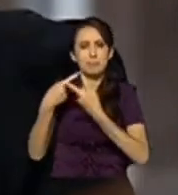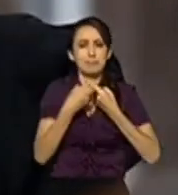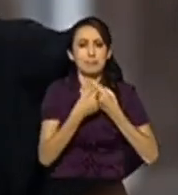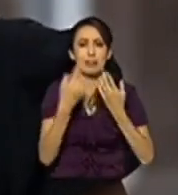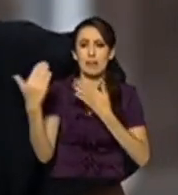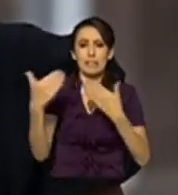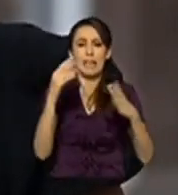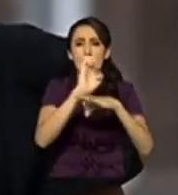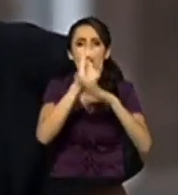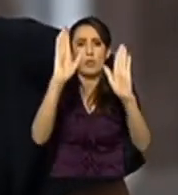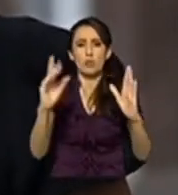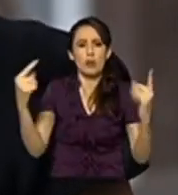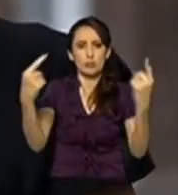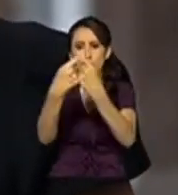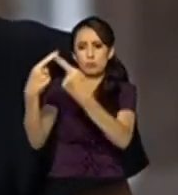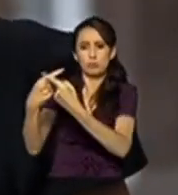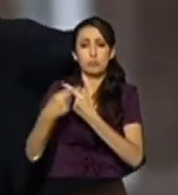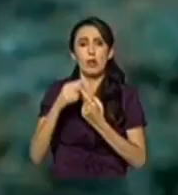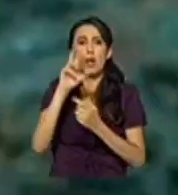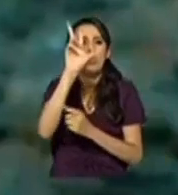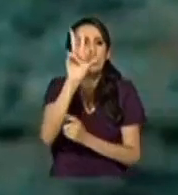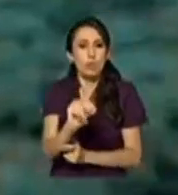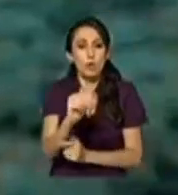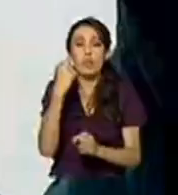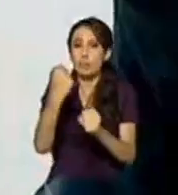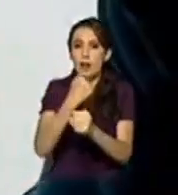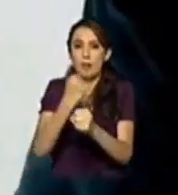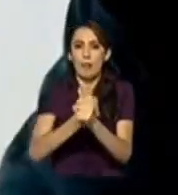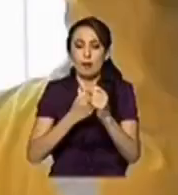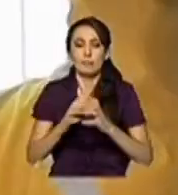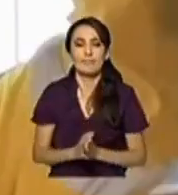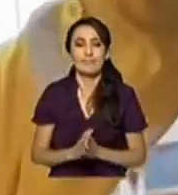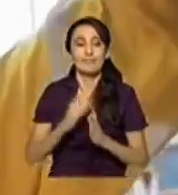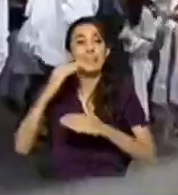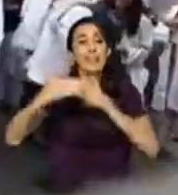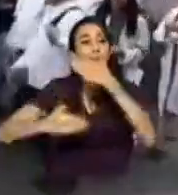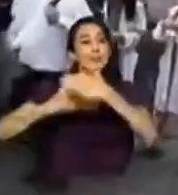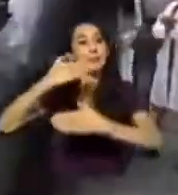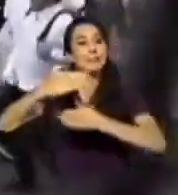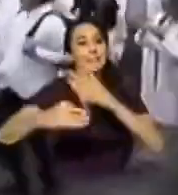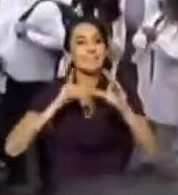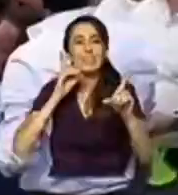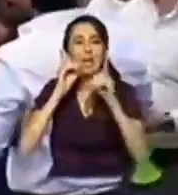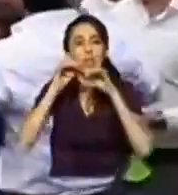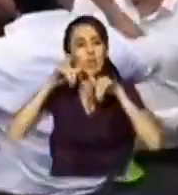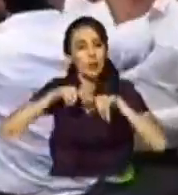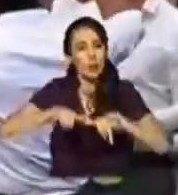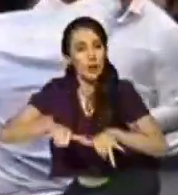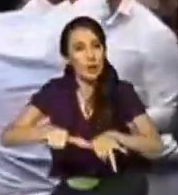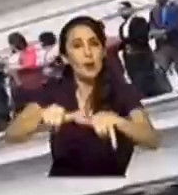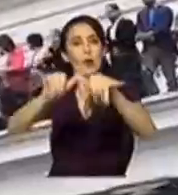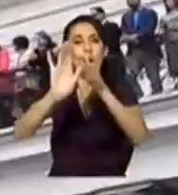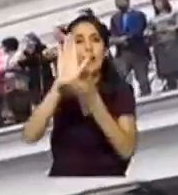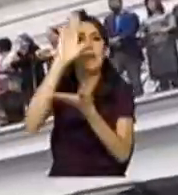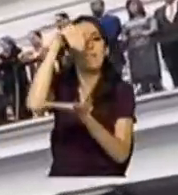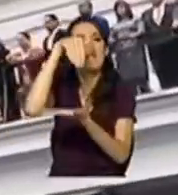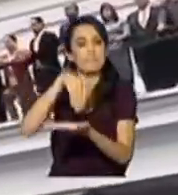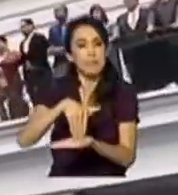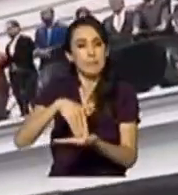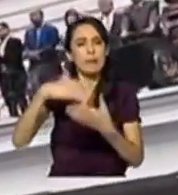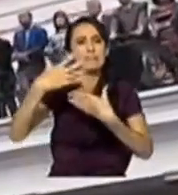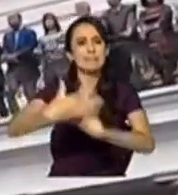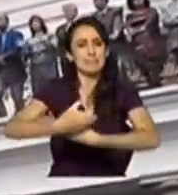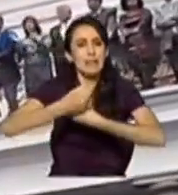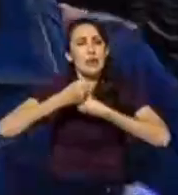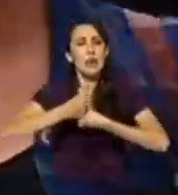pueblo contra pueblo ni violencia, sino generando trabajo. El proceso de diálogo avanza a paso firme. Somos